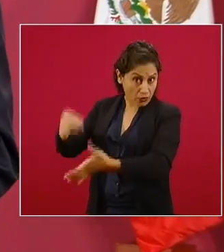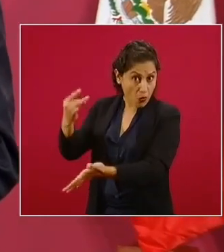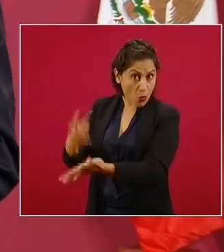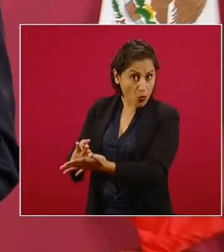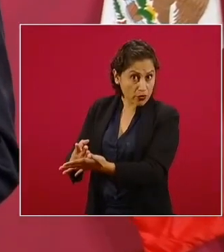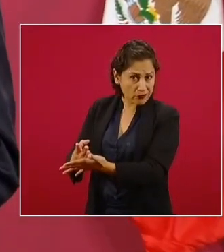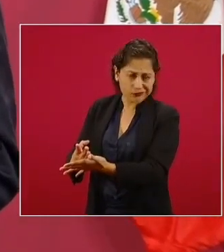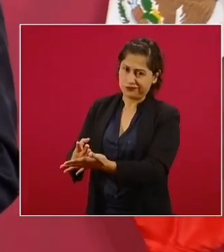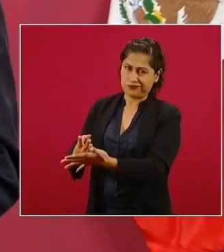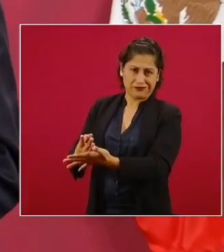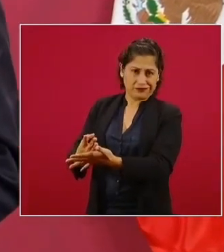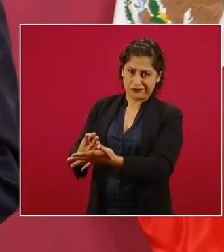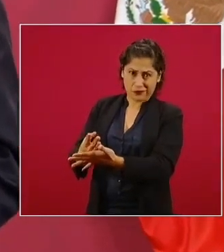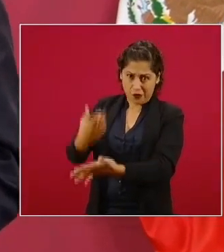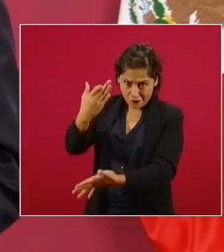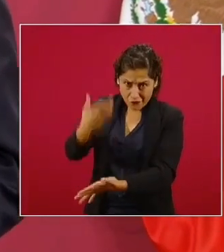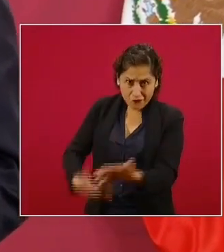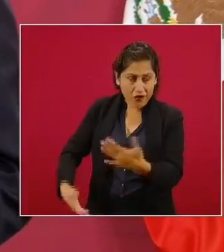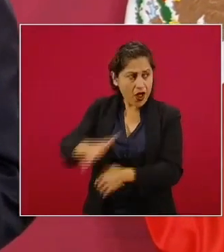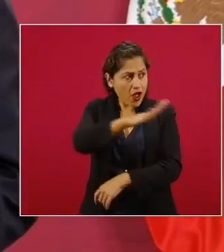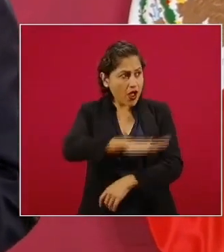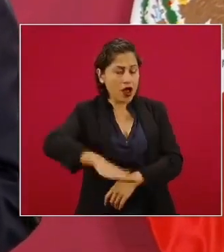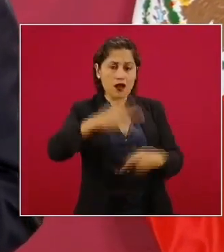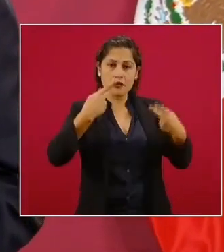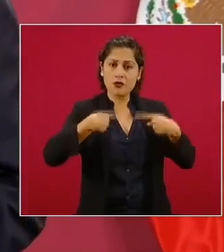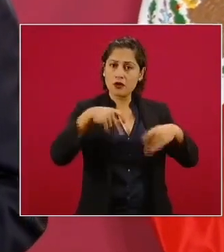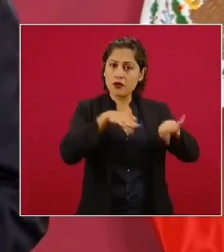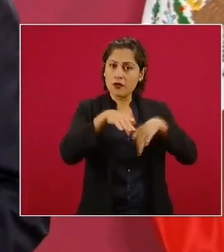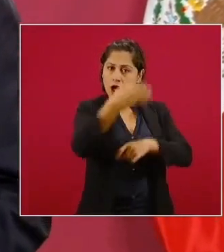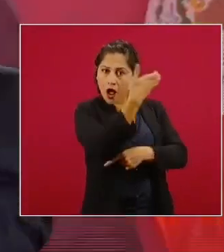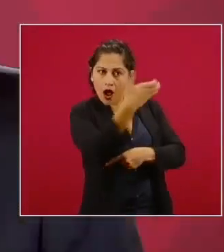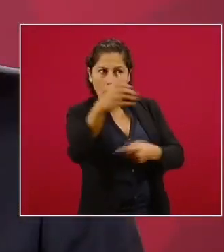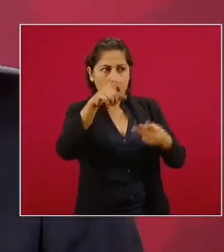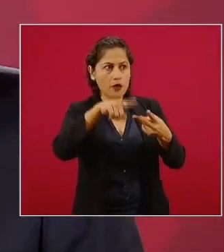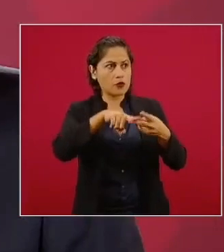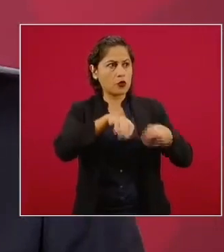¿No cuenta la opinión de los campesinos, de los obreros,